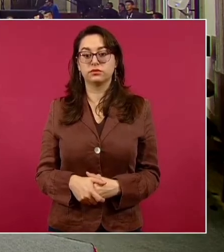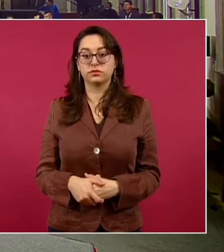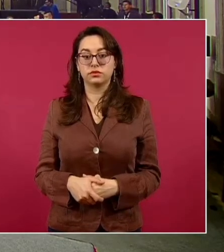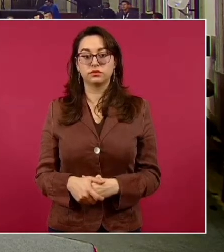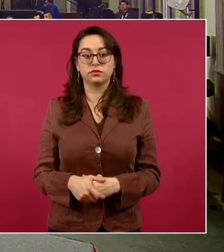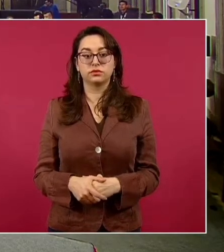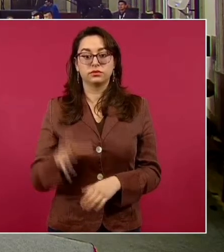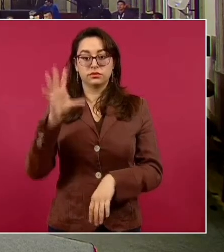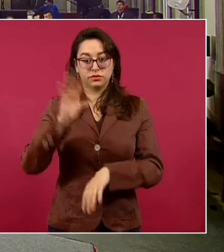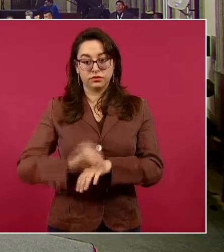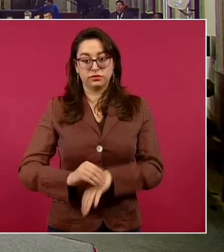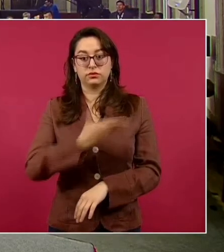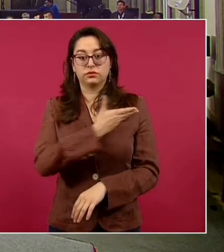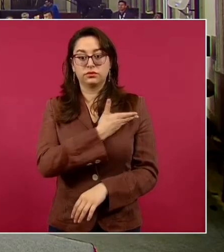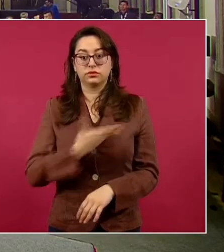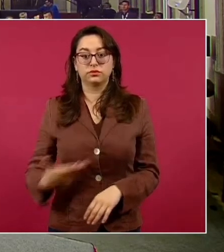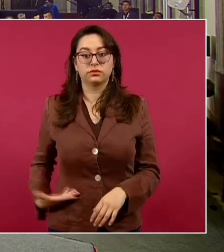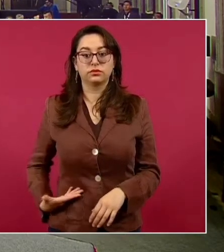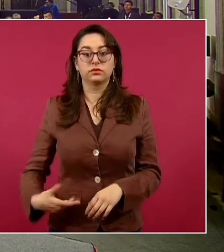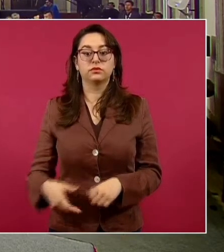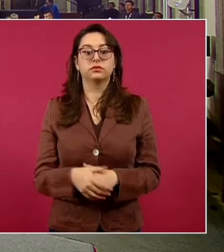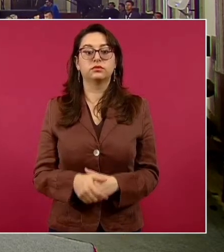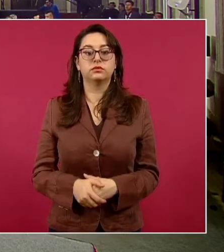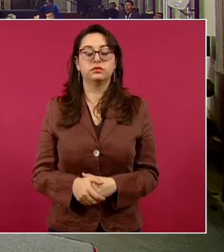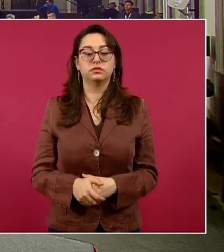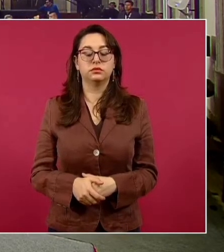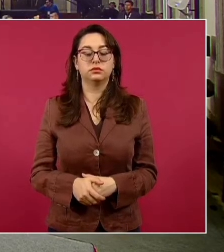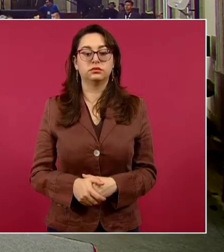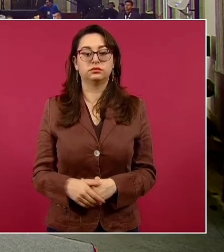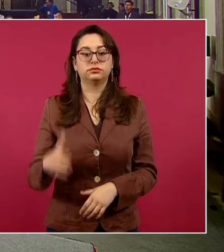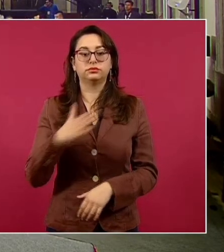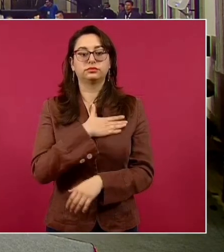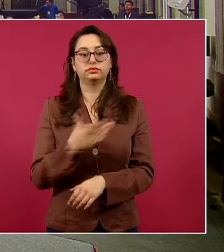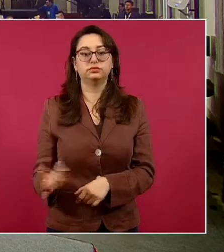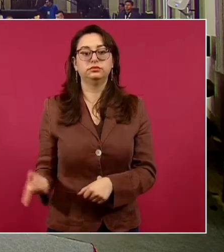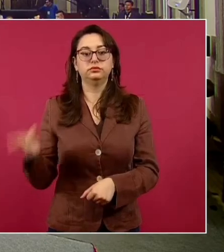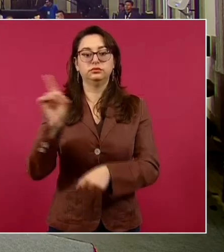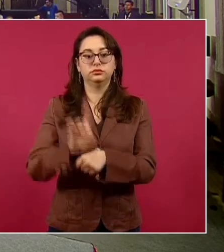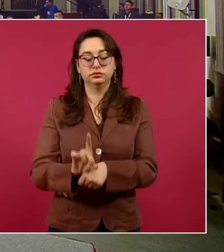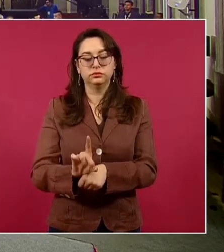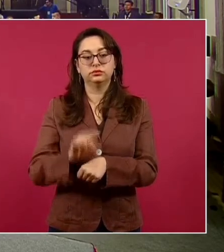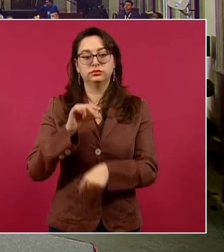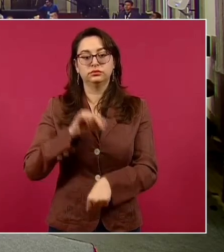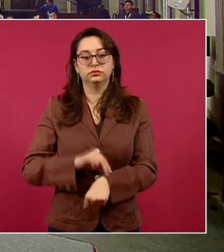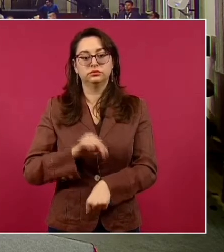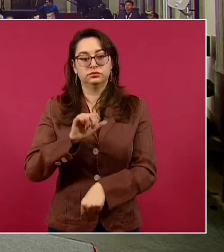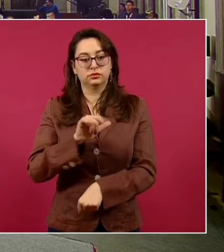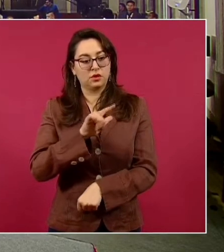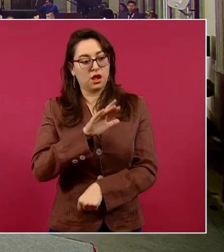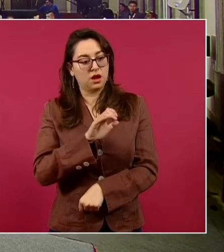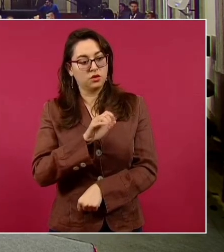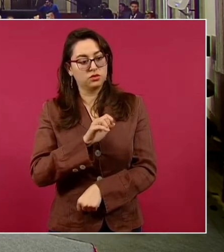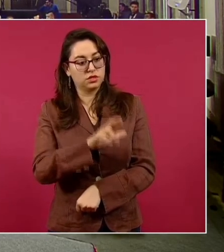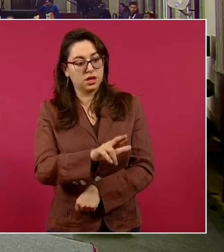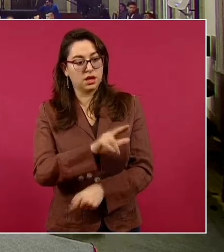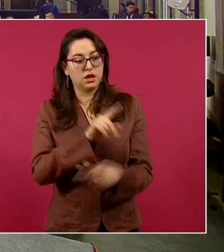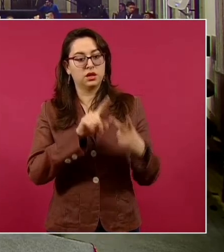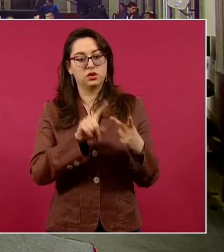su permiso, presidente. Muy buenos días, doctor Alcocer, Zoe. Muy buenos días a todas y